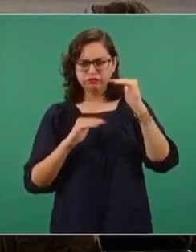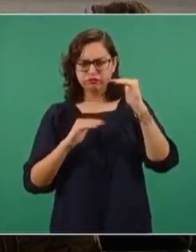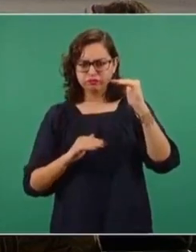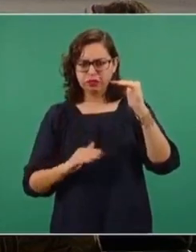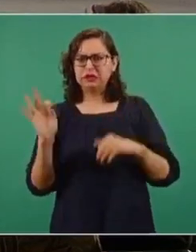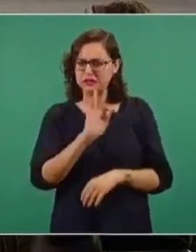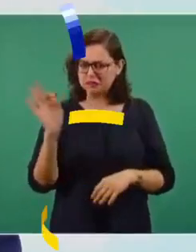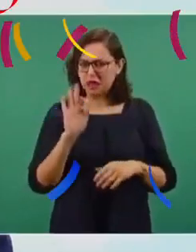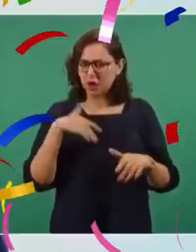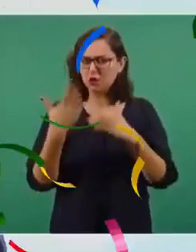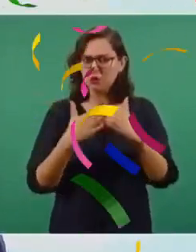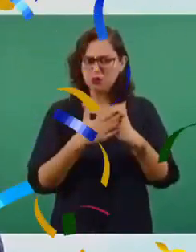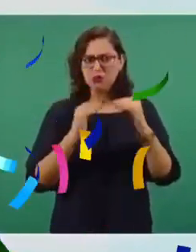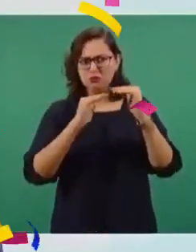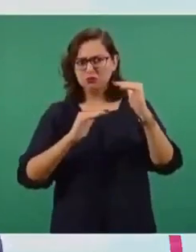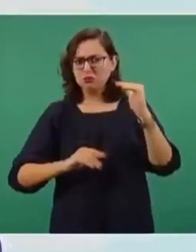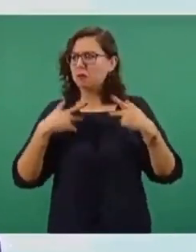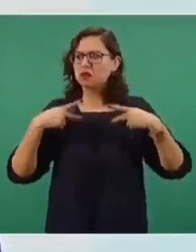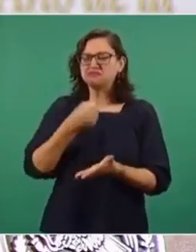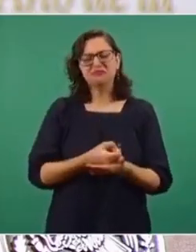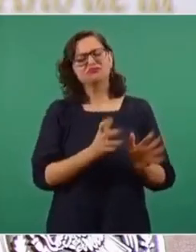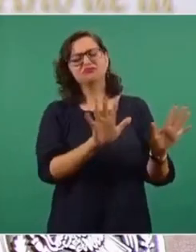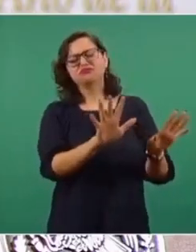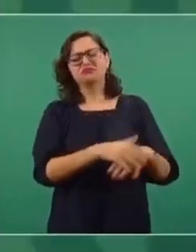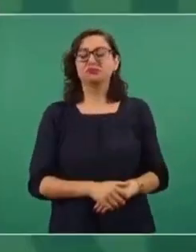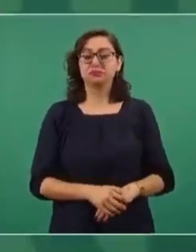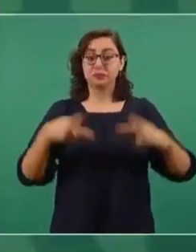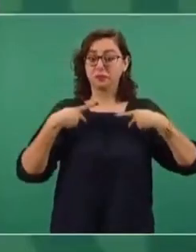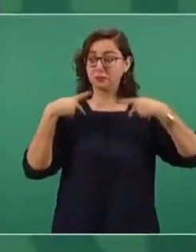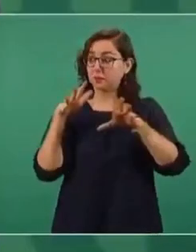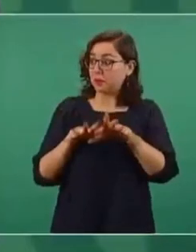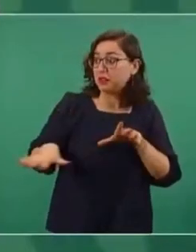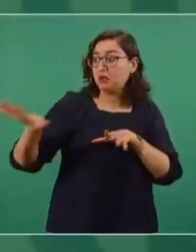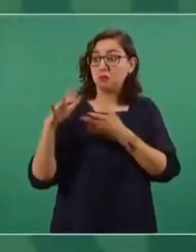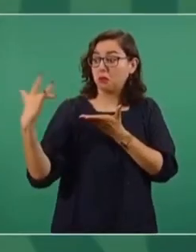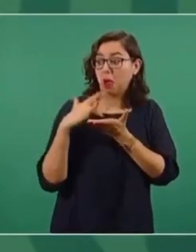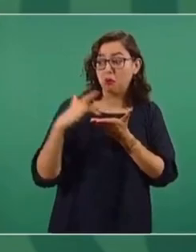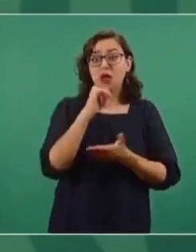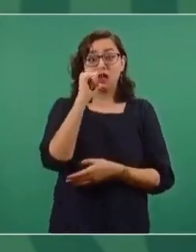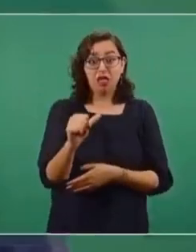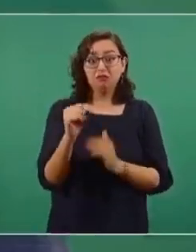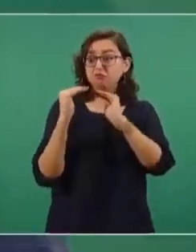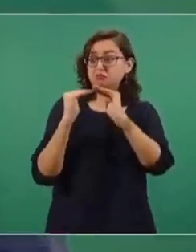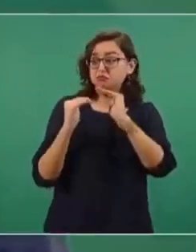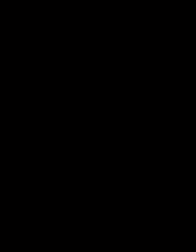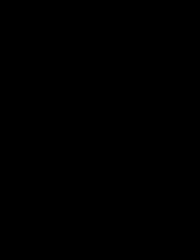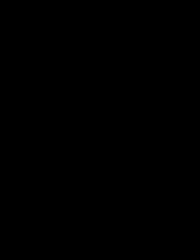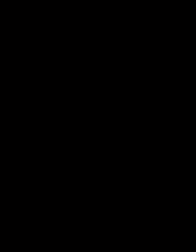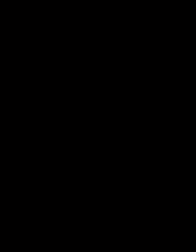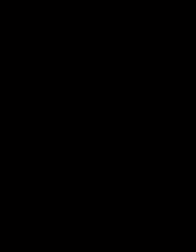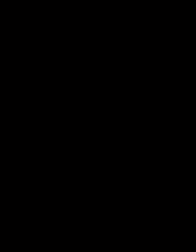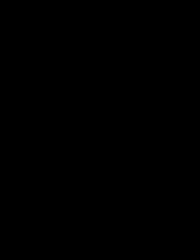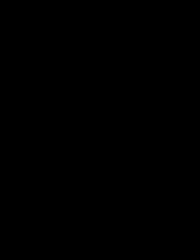de la despedida. Si el pueblo no quiere, no apoya, no se puede gobernar. ¡Purpe, pate! OSS OSS